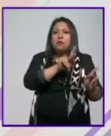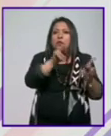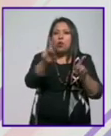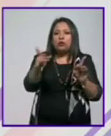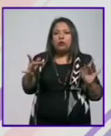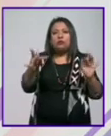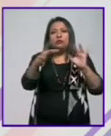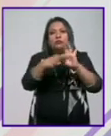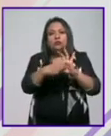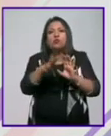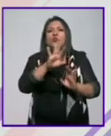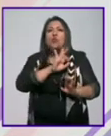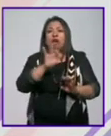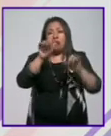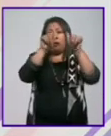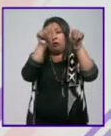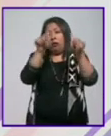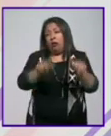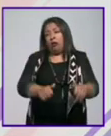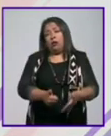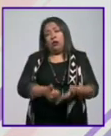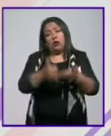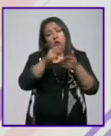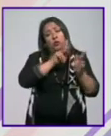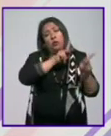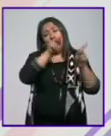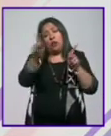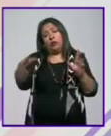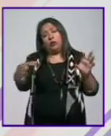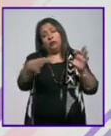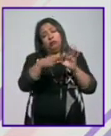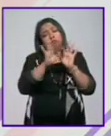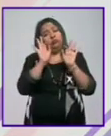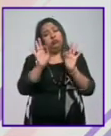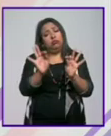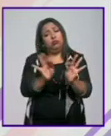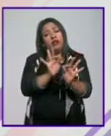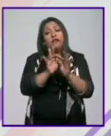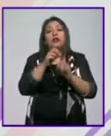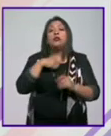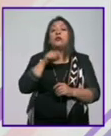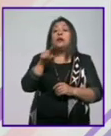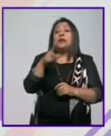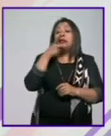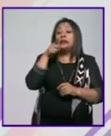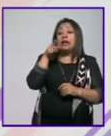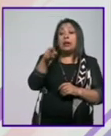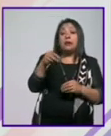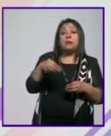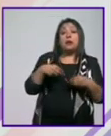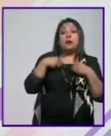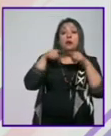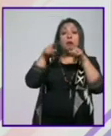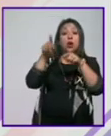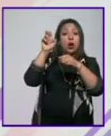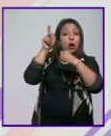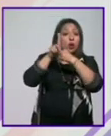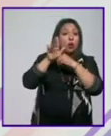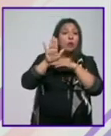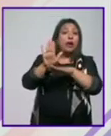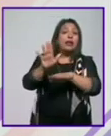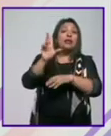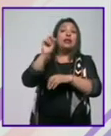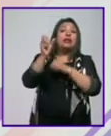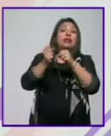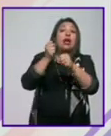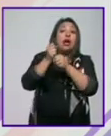se pueden hacer y el arte es un medio ideal para lograrlo. Y claro, bueno, hay que decir también que él tuvo una estancia muy larga en Europa, de 30